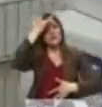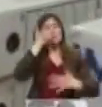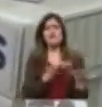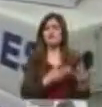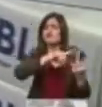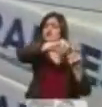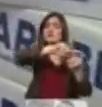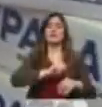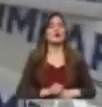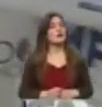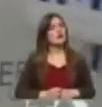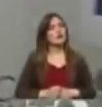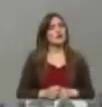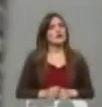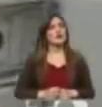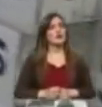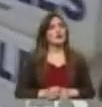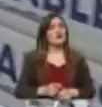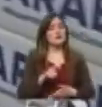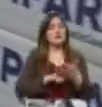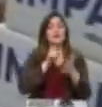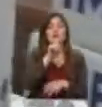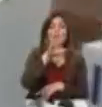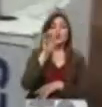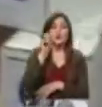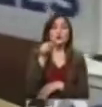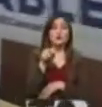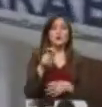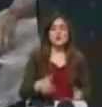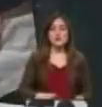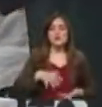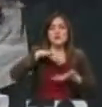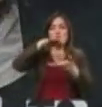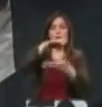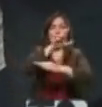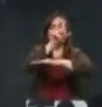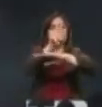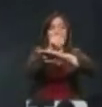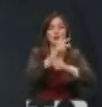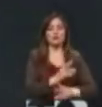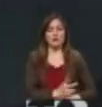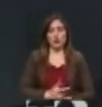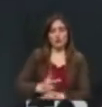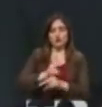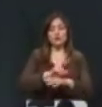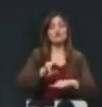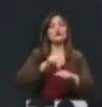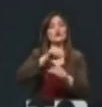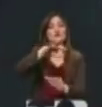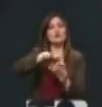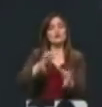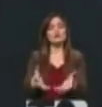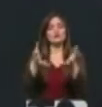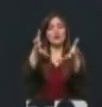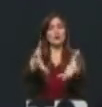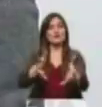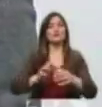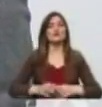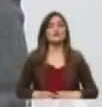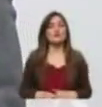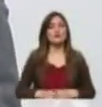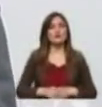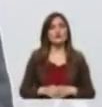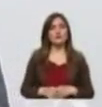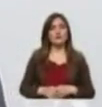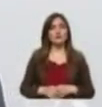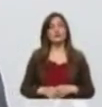esperanza. Las más de 150 mil firmas fueron entregadas a los directivos del Consejo Nacional Electoral. Inmediatamente